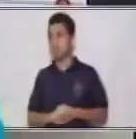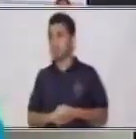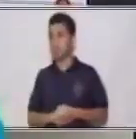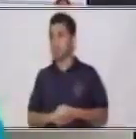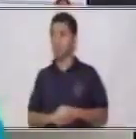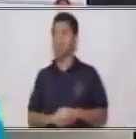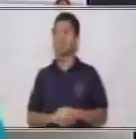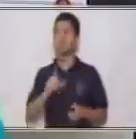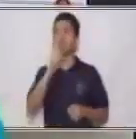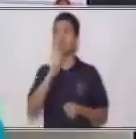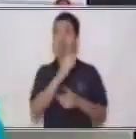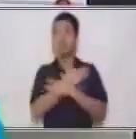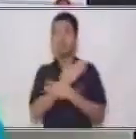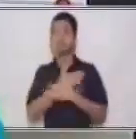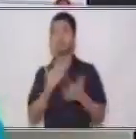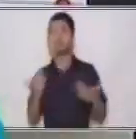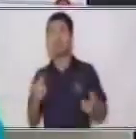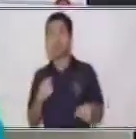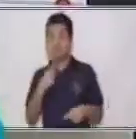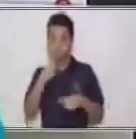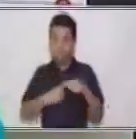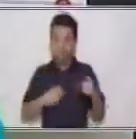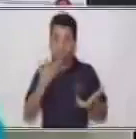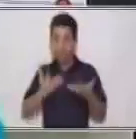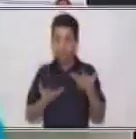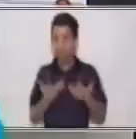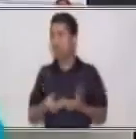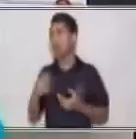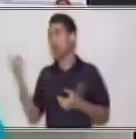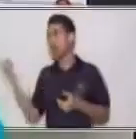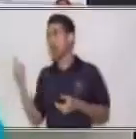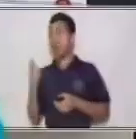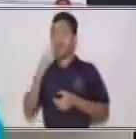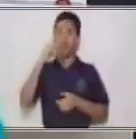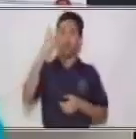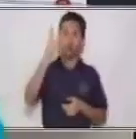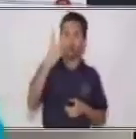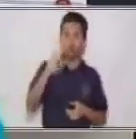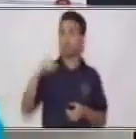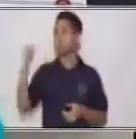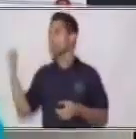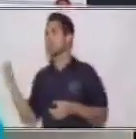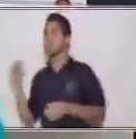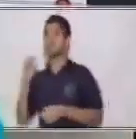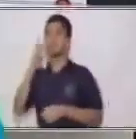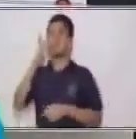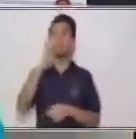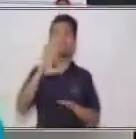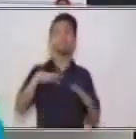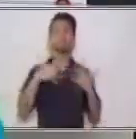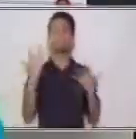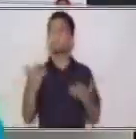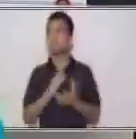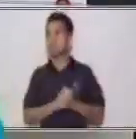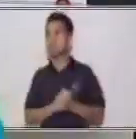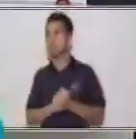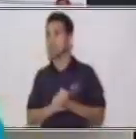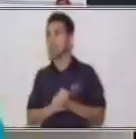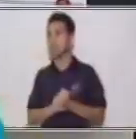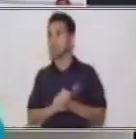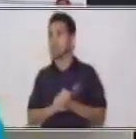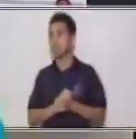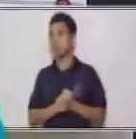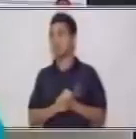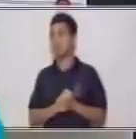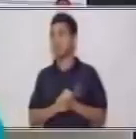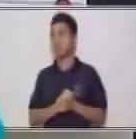libra para 3 pasteles. Si en 2 pasteles se usó 1 libra, en 3 pasteles, ¿cuánto? Vamos